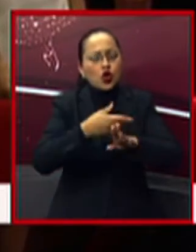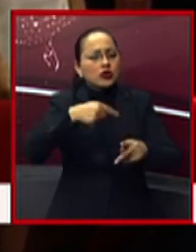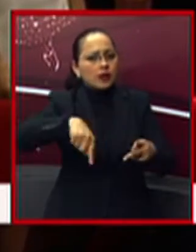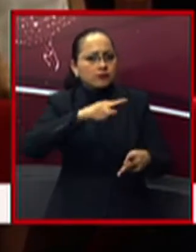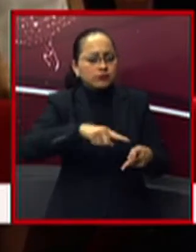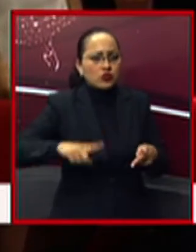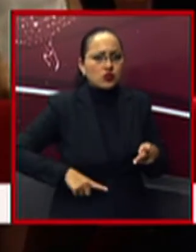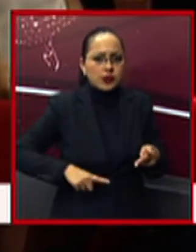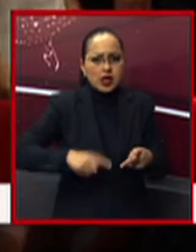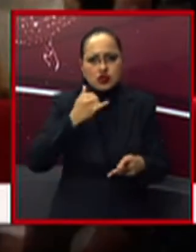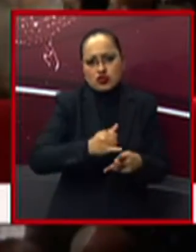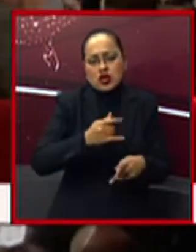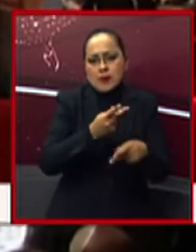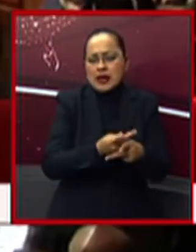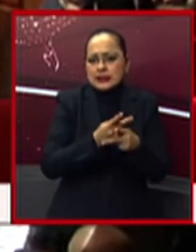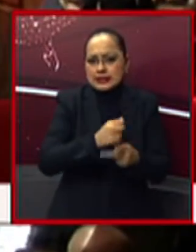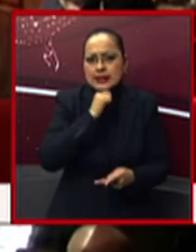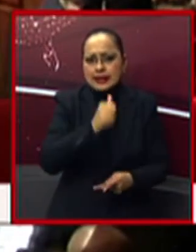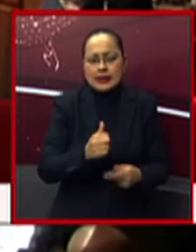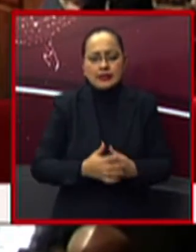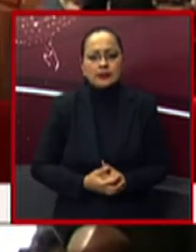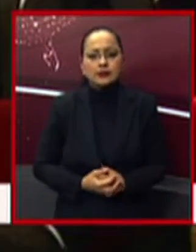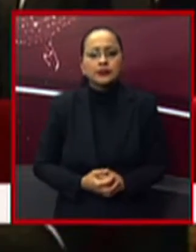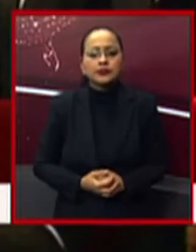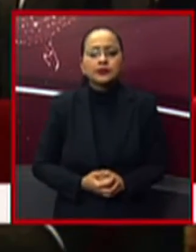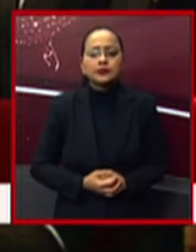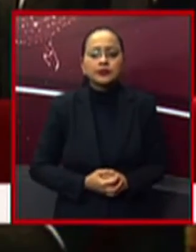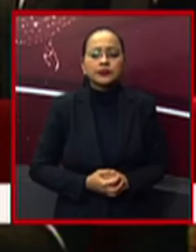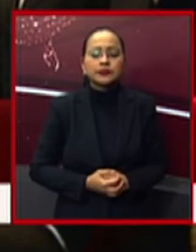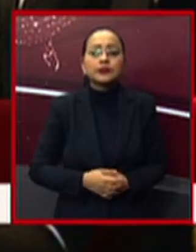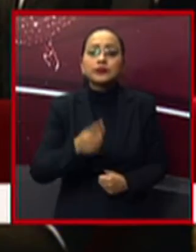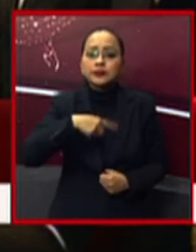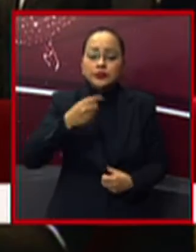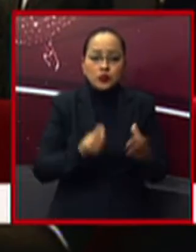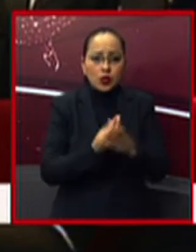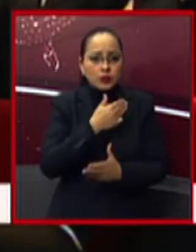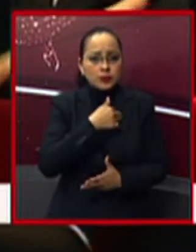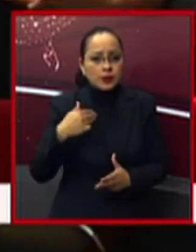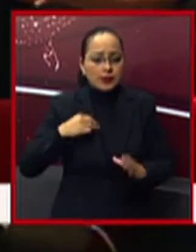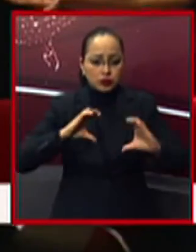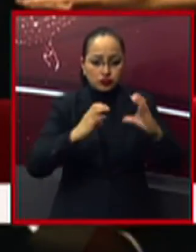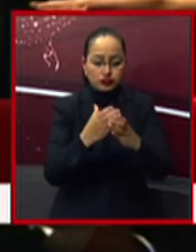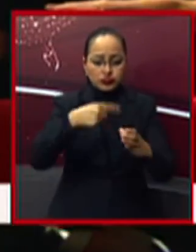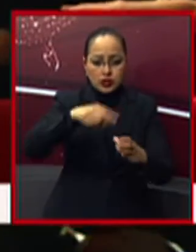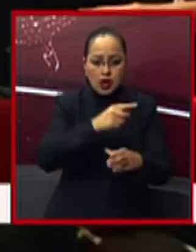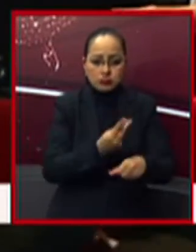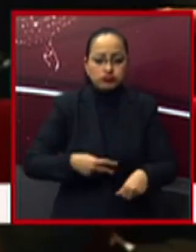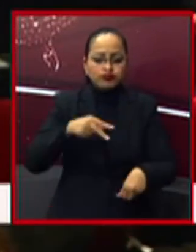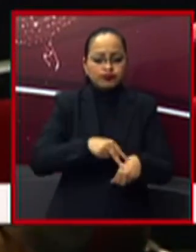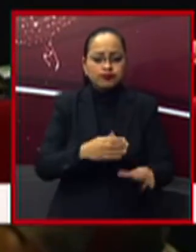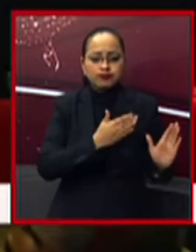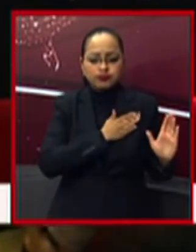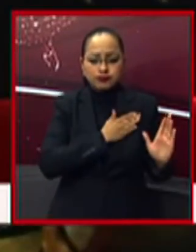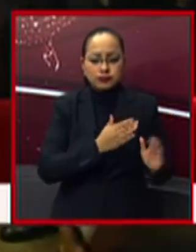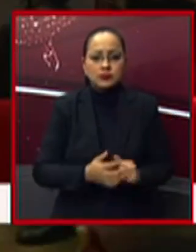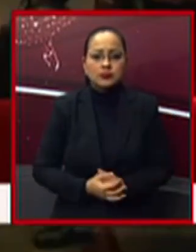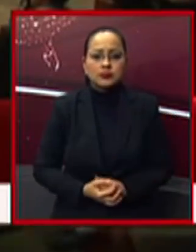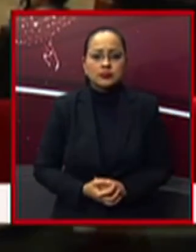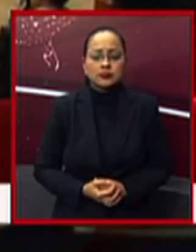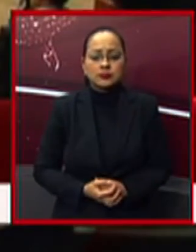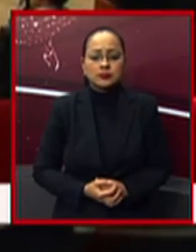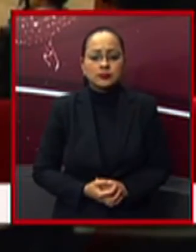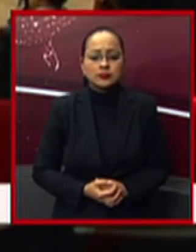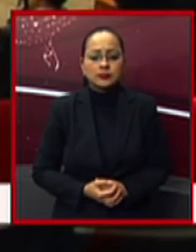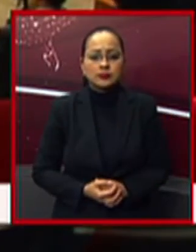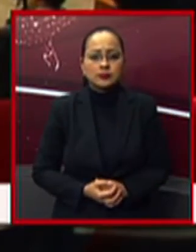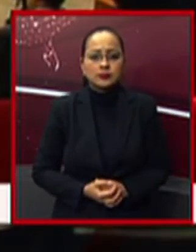xenófobos y de intolerancia. Y los nuevos integrantes del cuerpo diplomático rindieron protesta de inmediato. Si así no lo